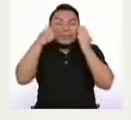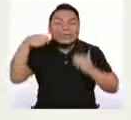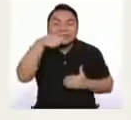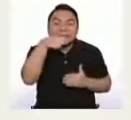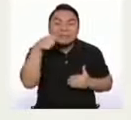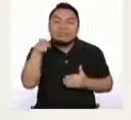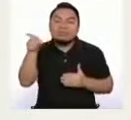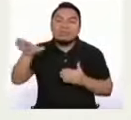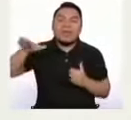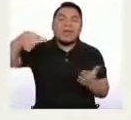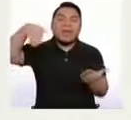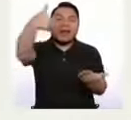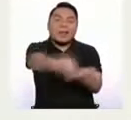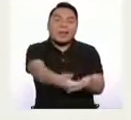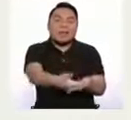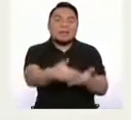llegar.